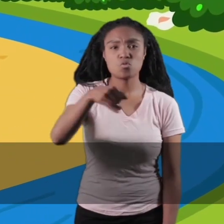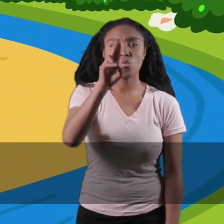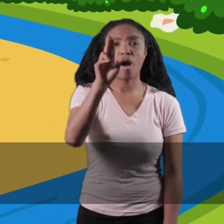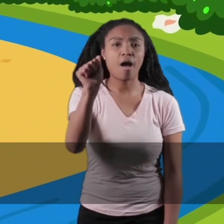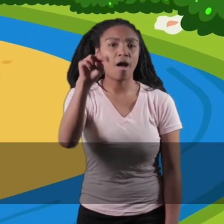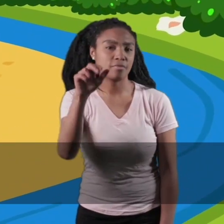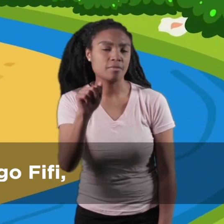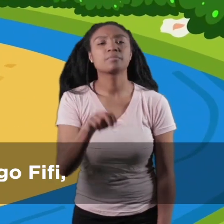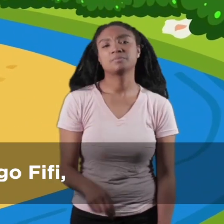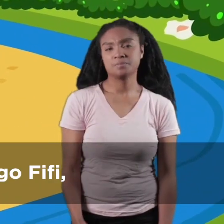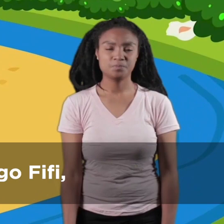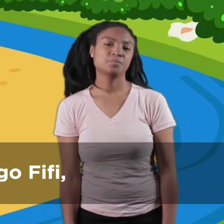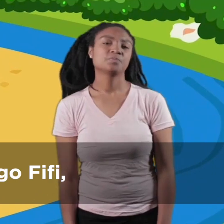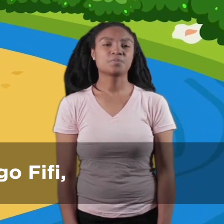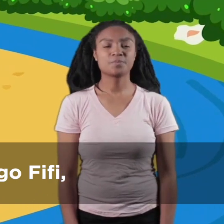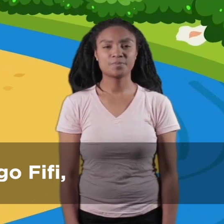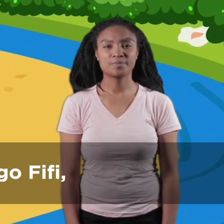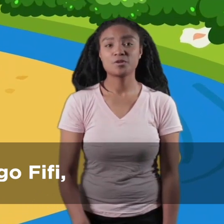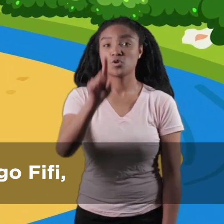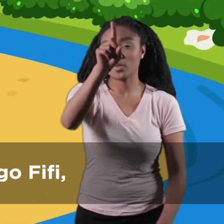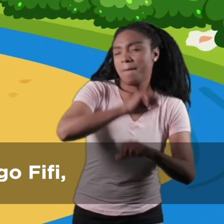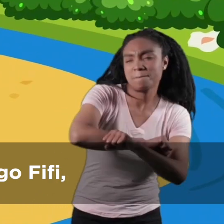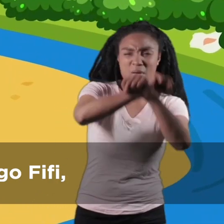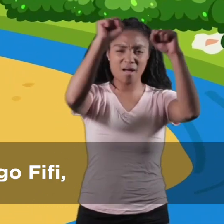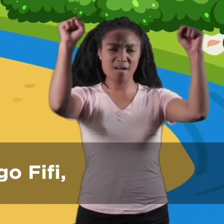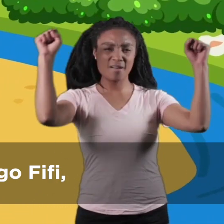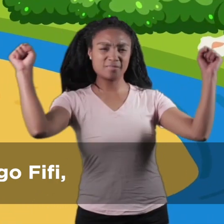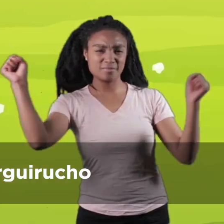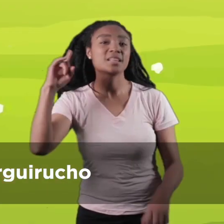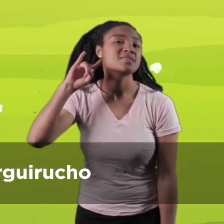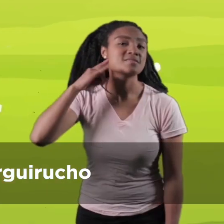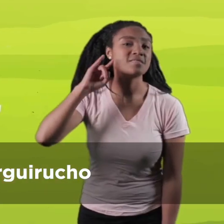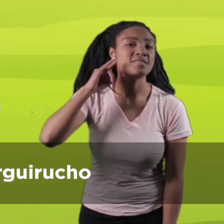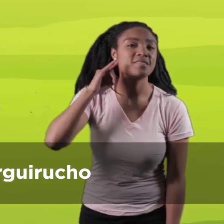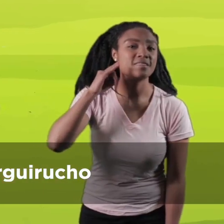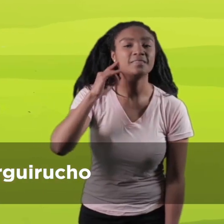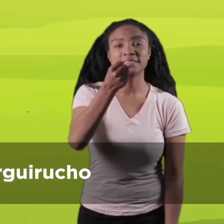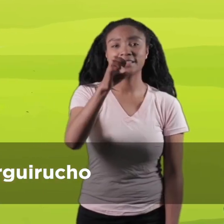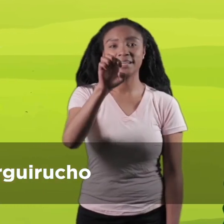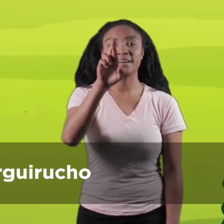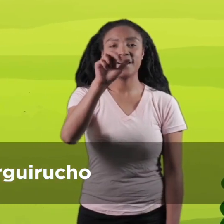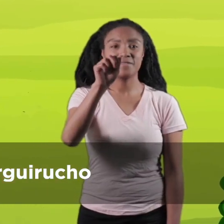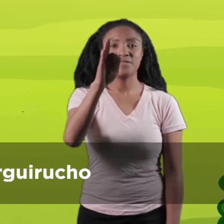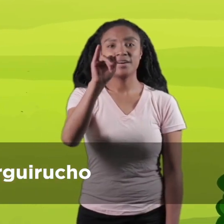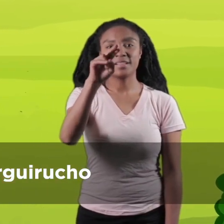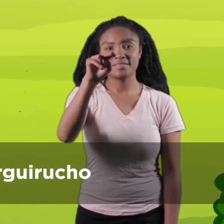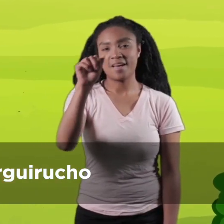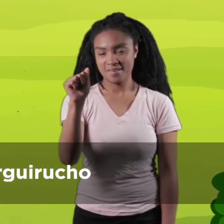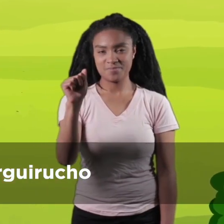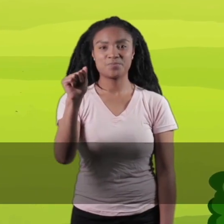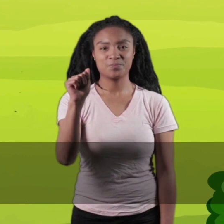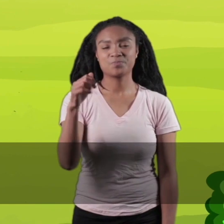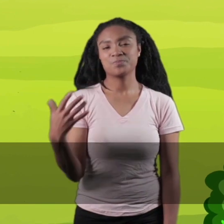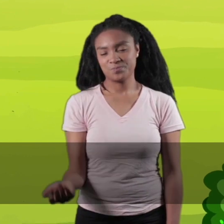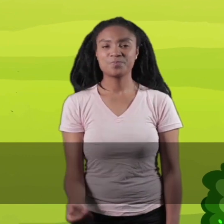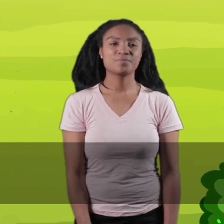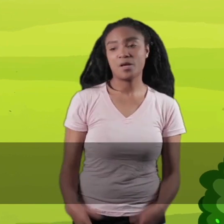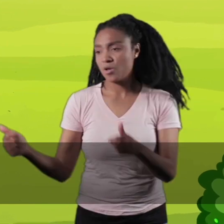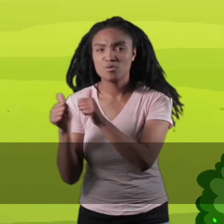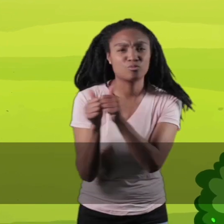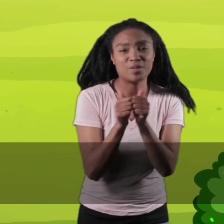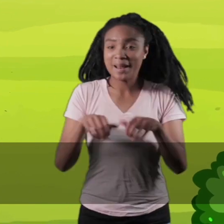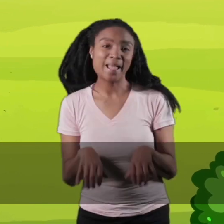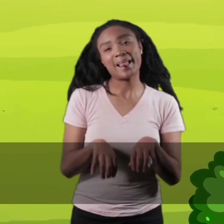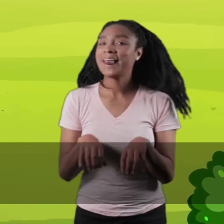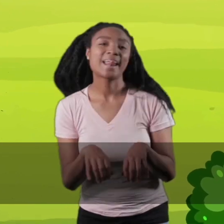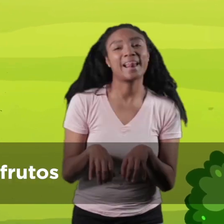permiso de su abuela, acompañada de su fiel amigo Fifi. Y al pasar cerca de un palo larguirucho sembrado cerca